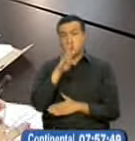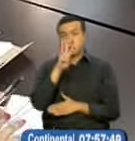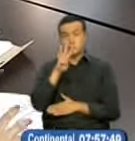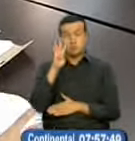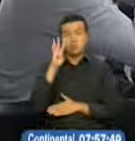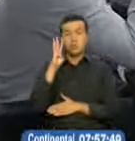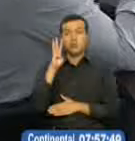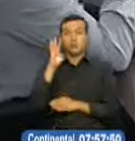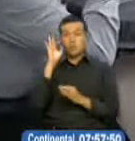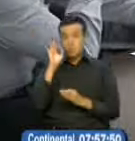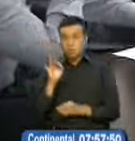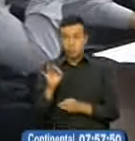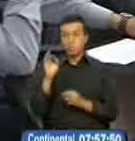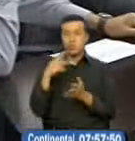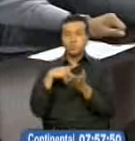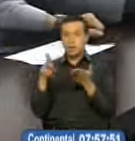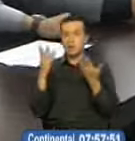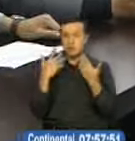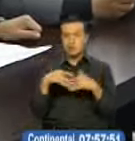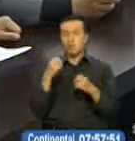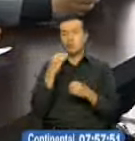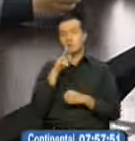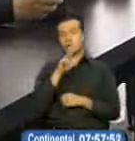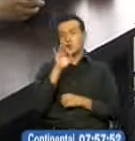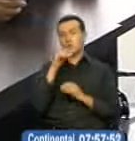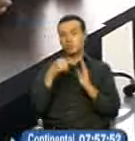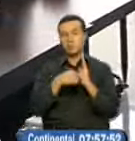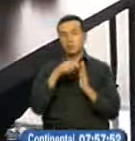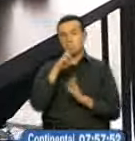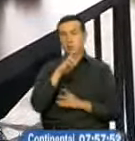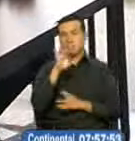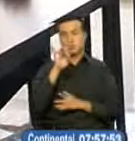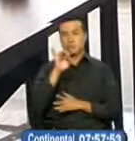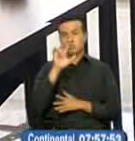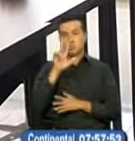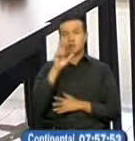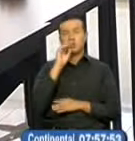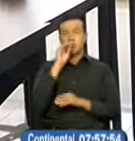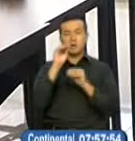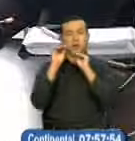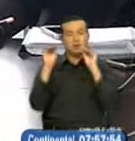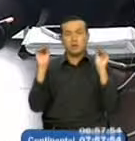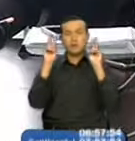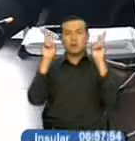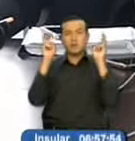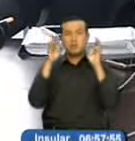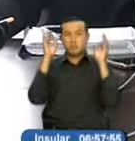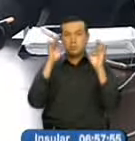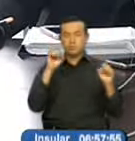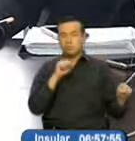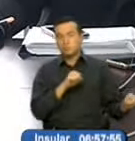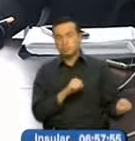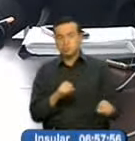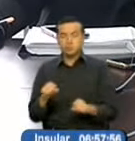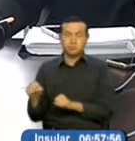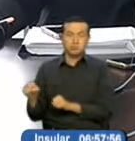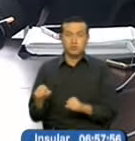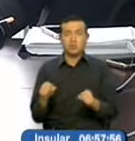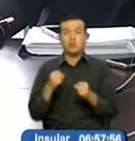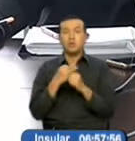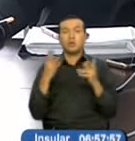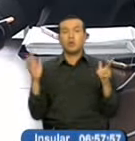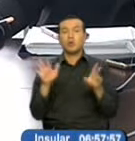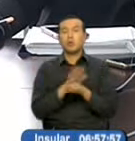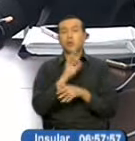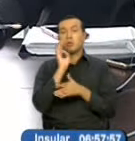35.764 siniestros finiquitados de un total de 39.683 reportados a causa del movimiento telúrico. En total, el costo